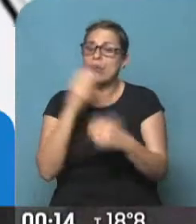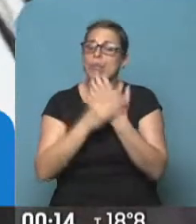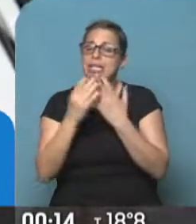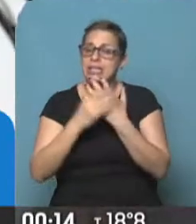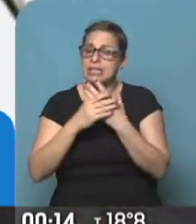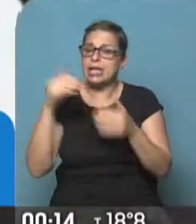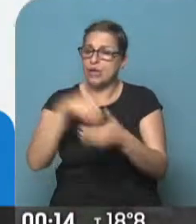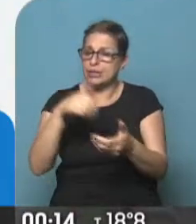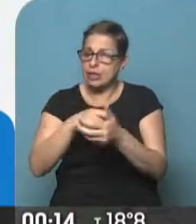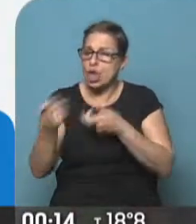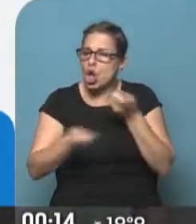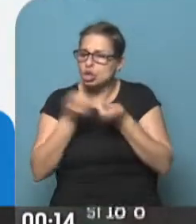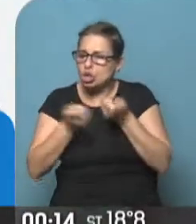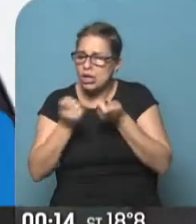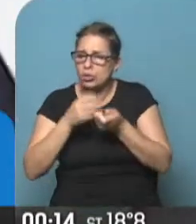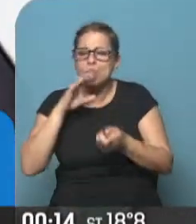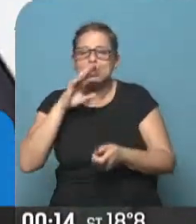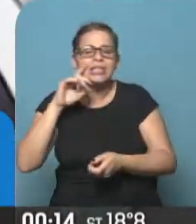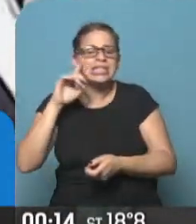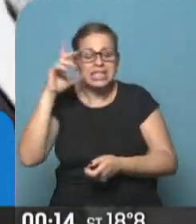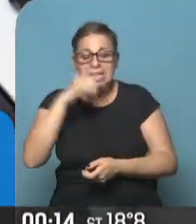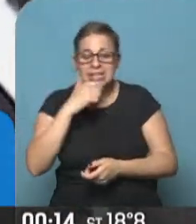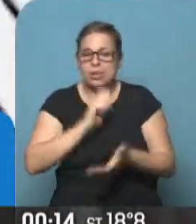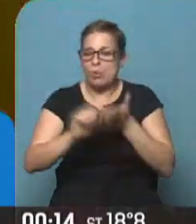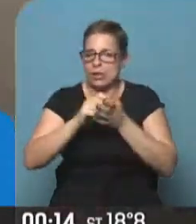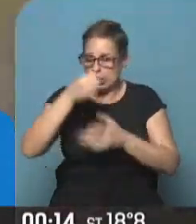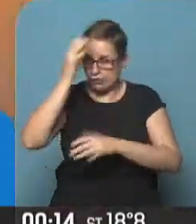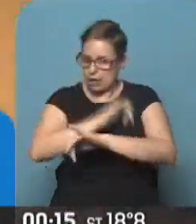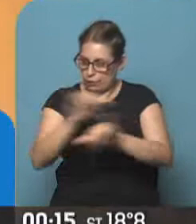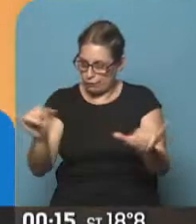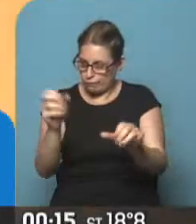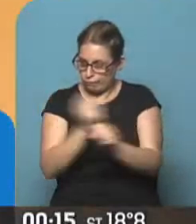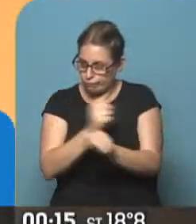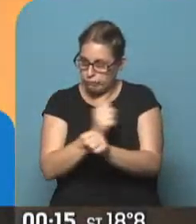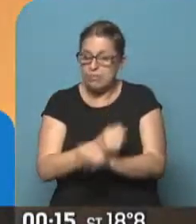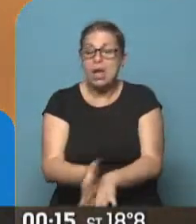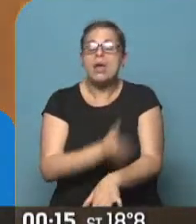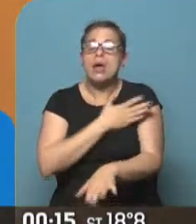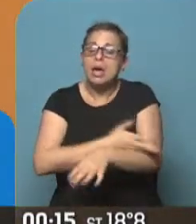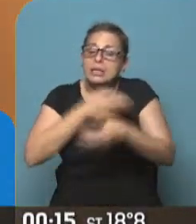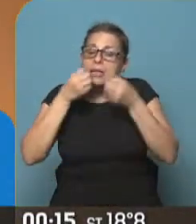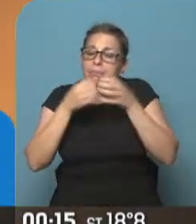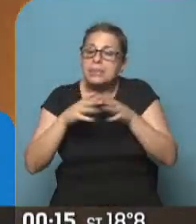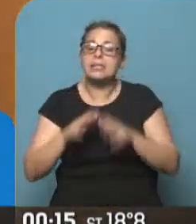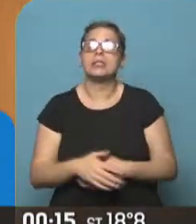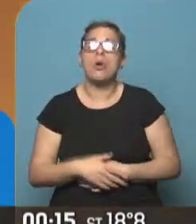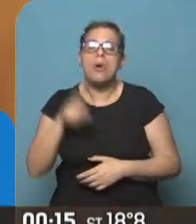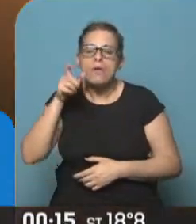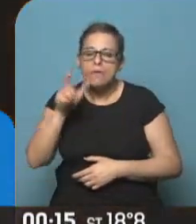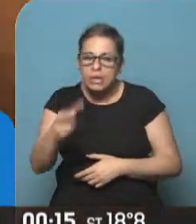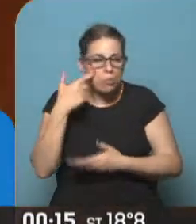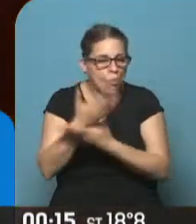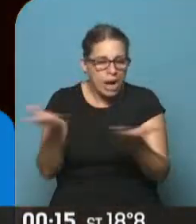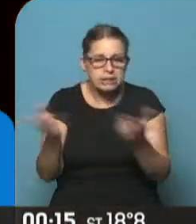Interior yemení controlado por los hutíes en un comunicado oficial. Poco antes, había comenzado a propagarse un video en el que